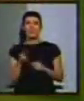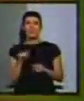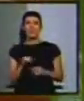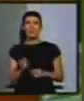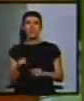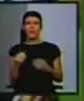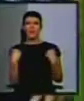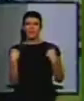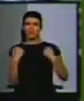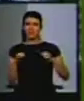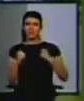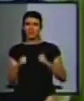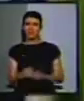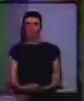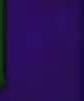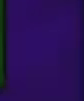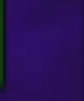el país.